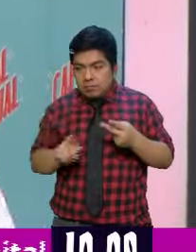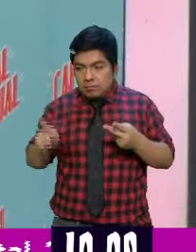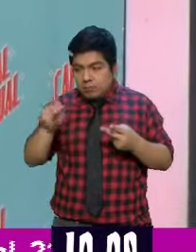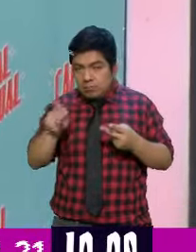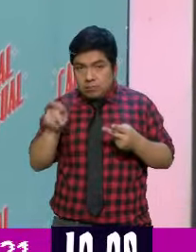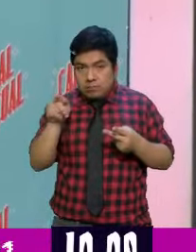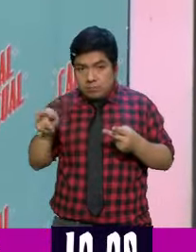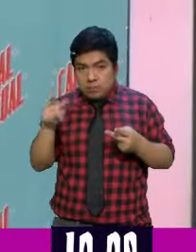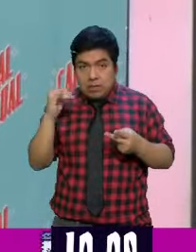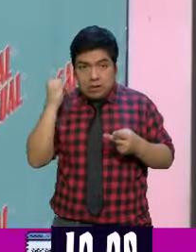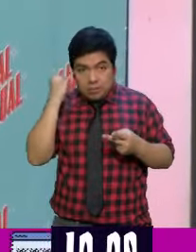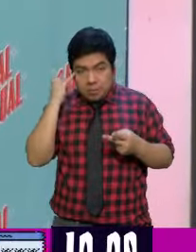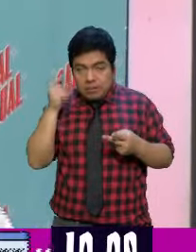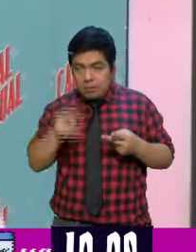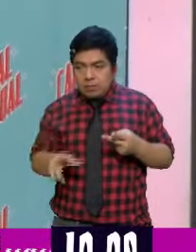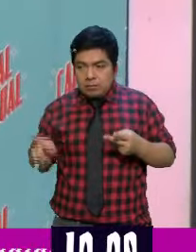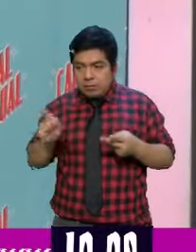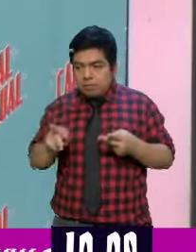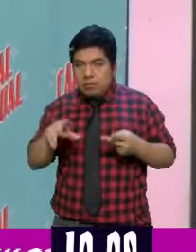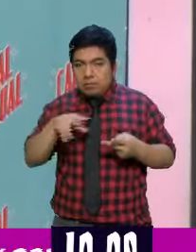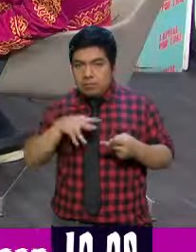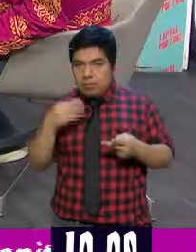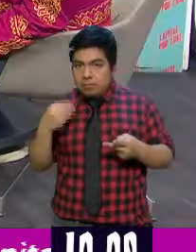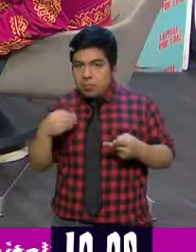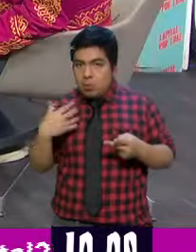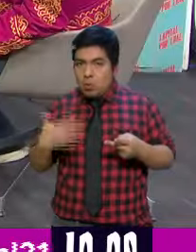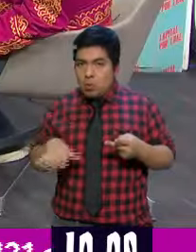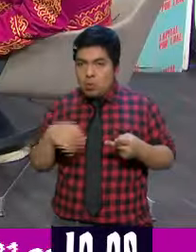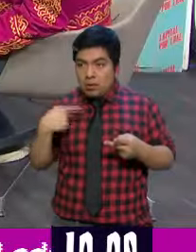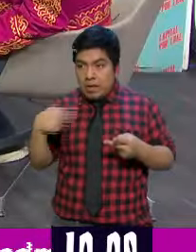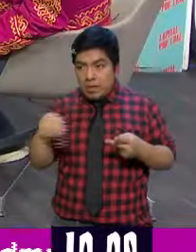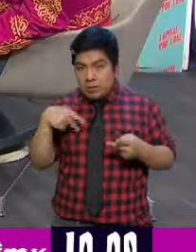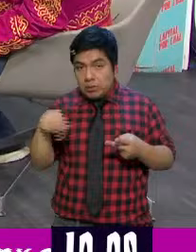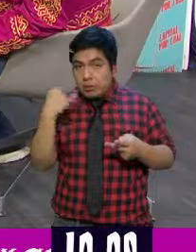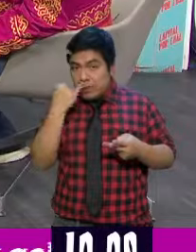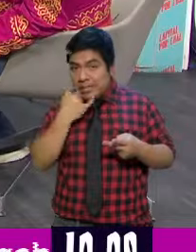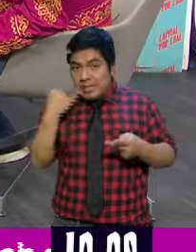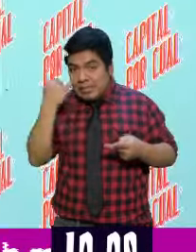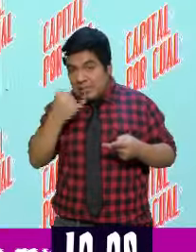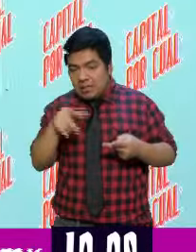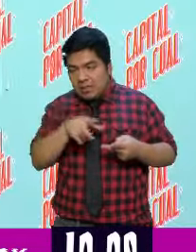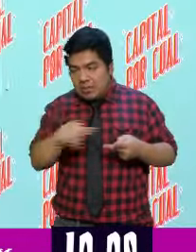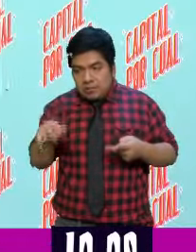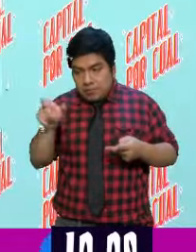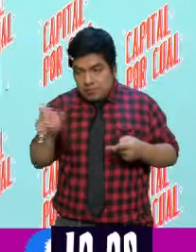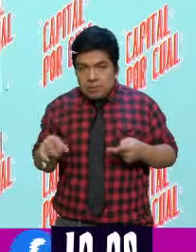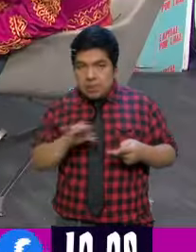haciendo cosas bien interesantes. Sí. Uh-huh. Que hasta en sus idiomas,